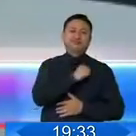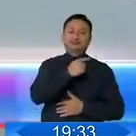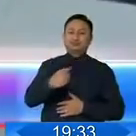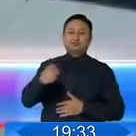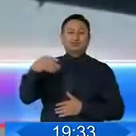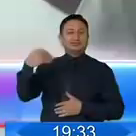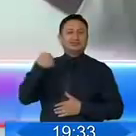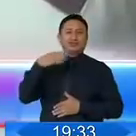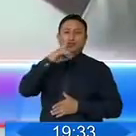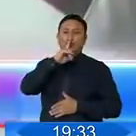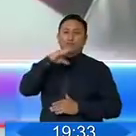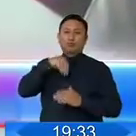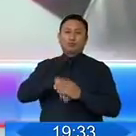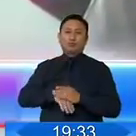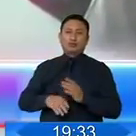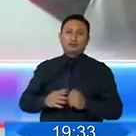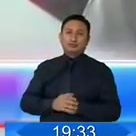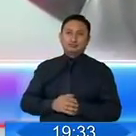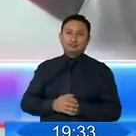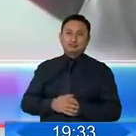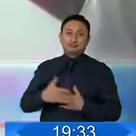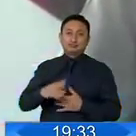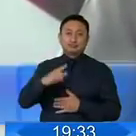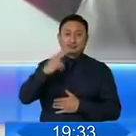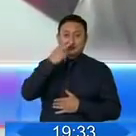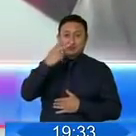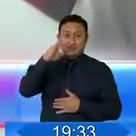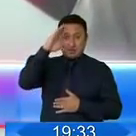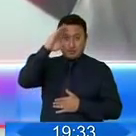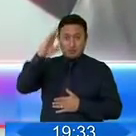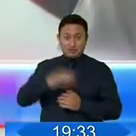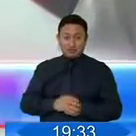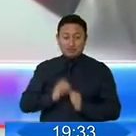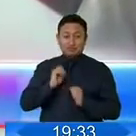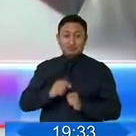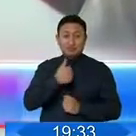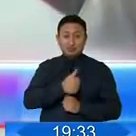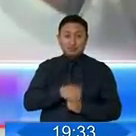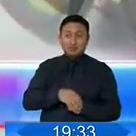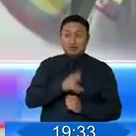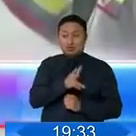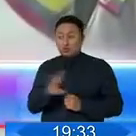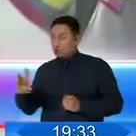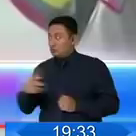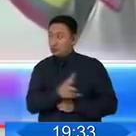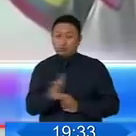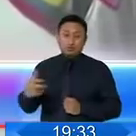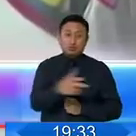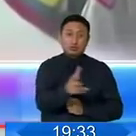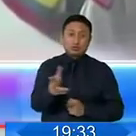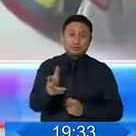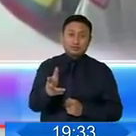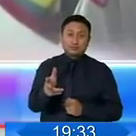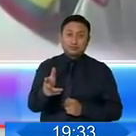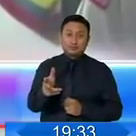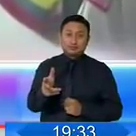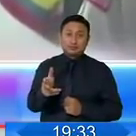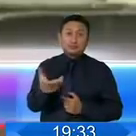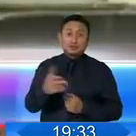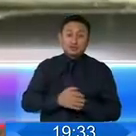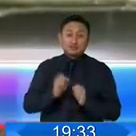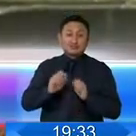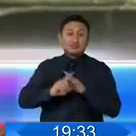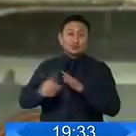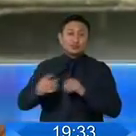sustancias prohibidas. Al notar, el control policial realiza unas maniobras evasivas y procede a darse a la